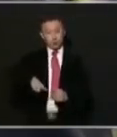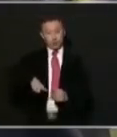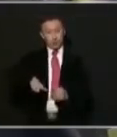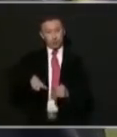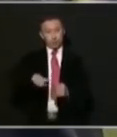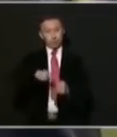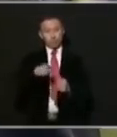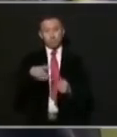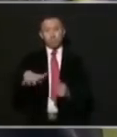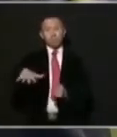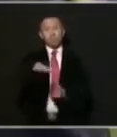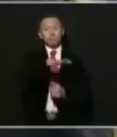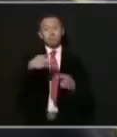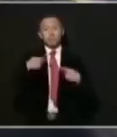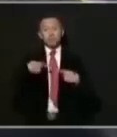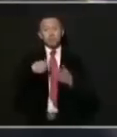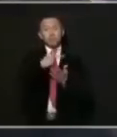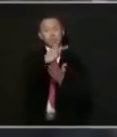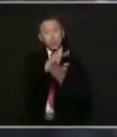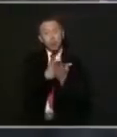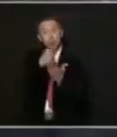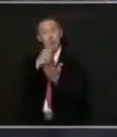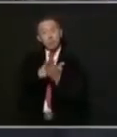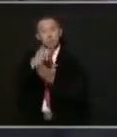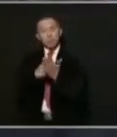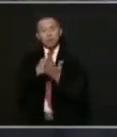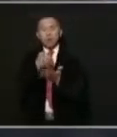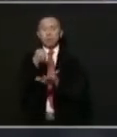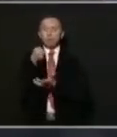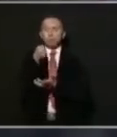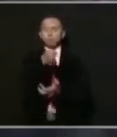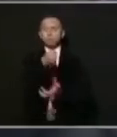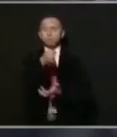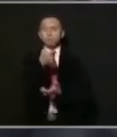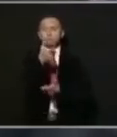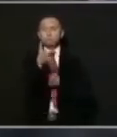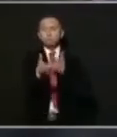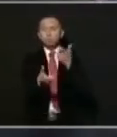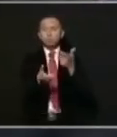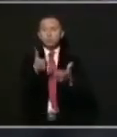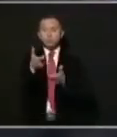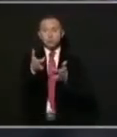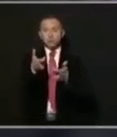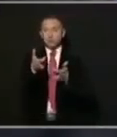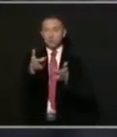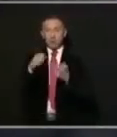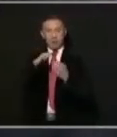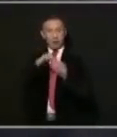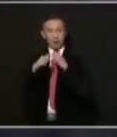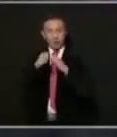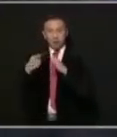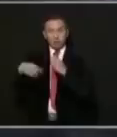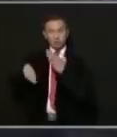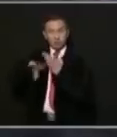sociales, porque nuestros adversarios todavía siguen